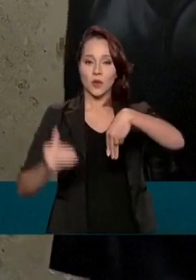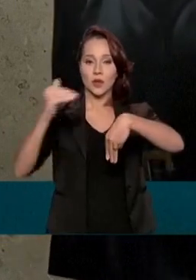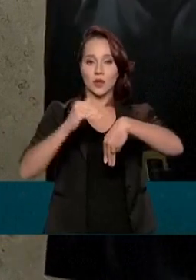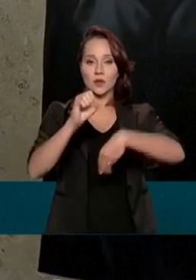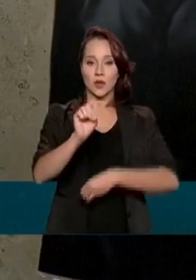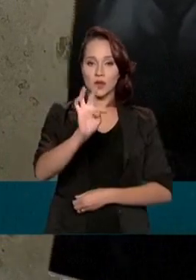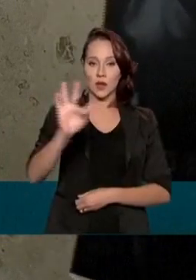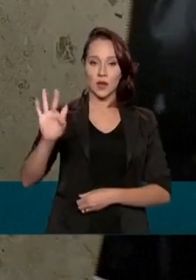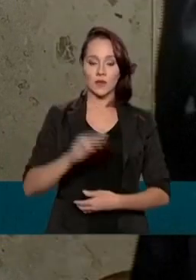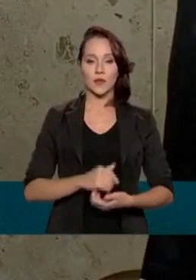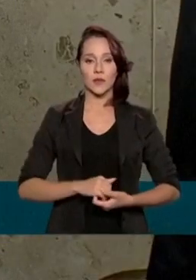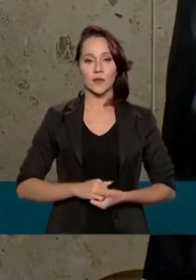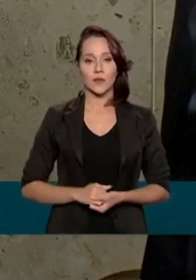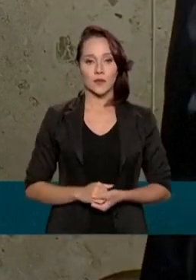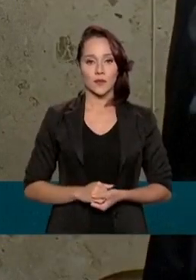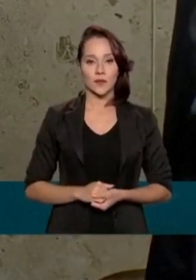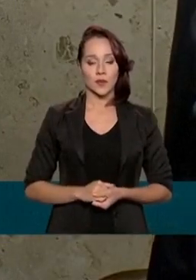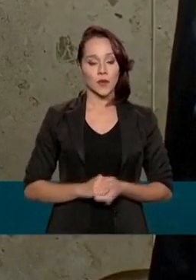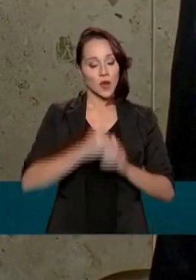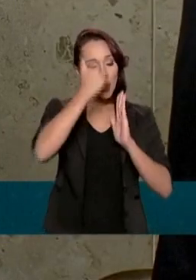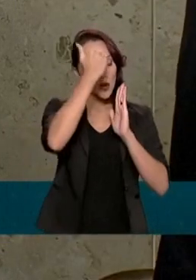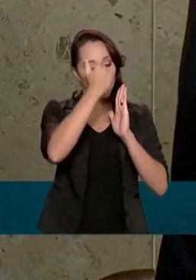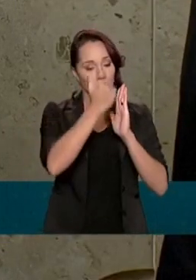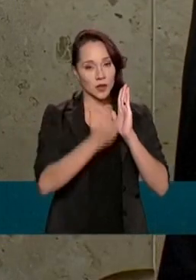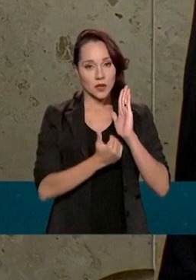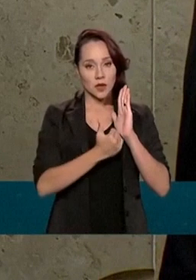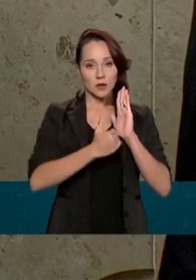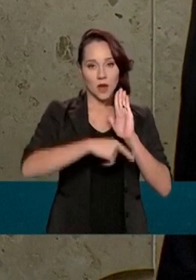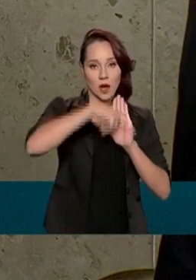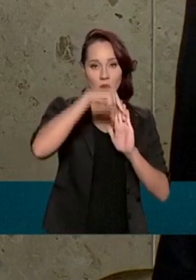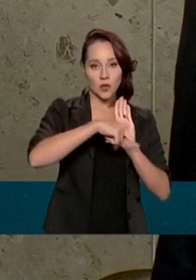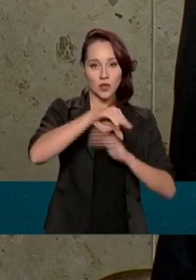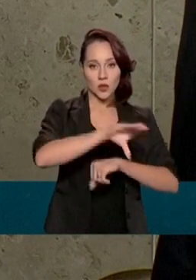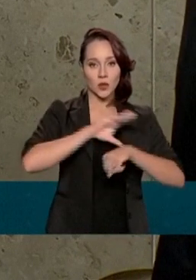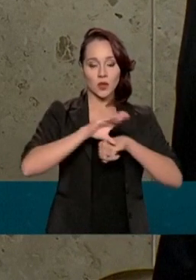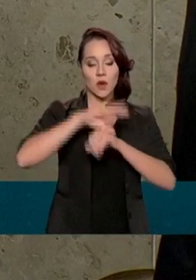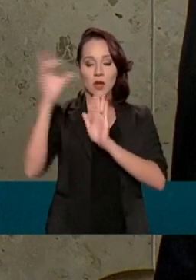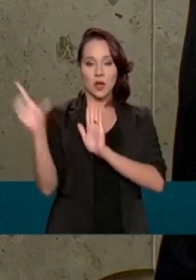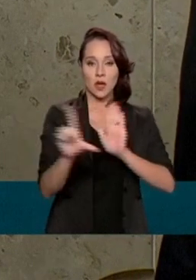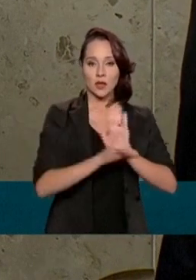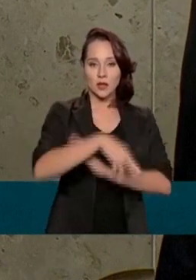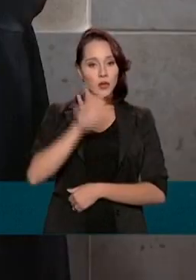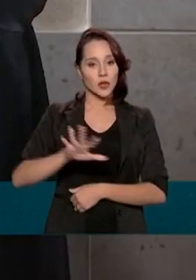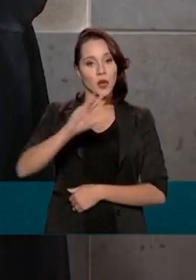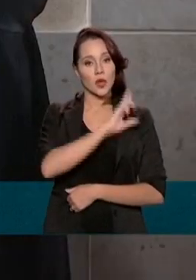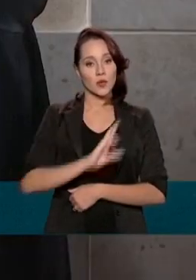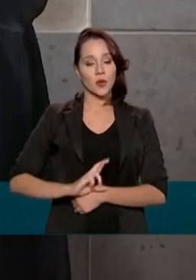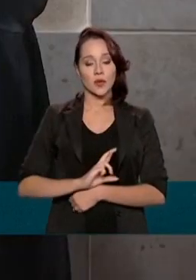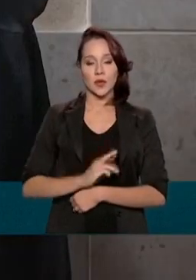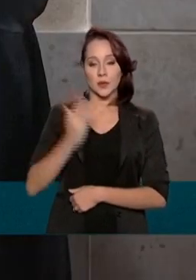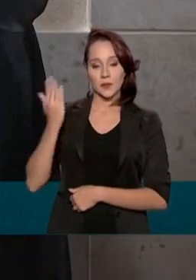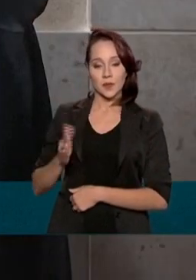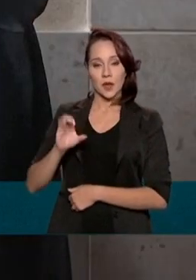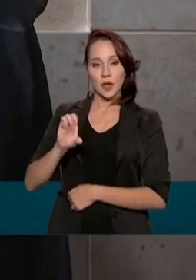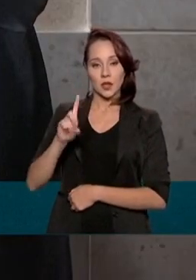federal de conformidad con la constitución y las leyes de la república y as leis la república el